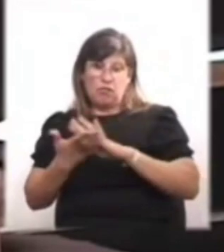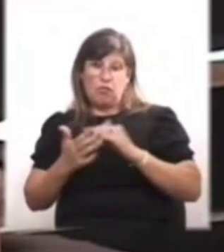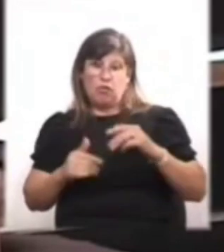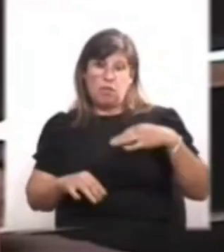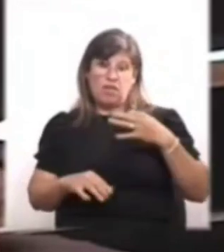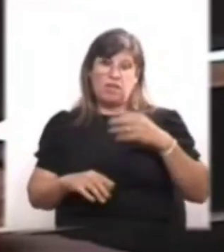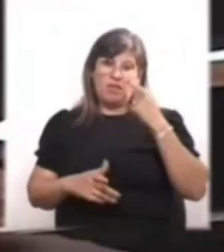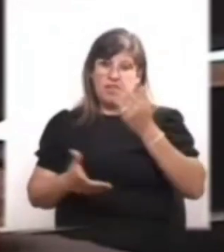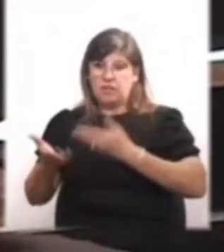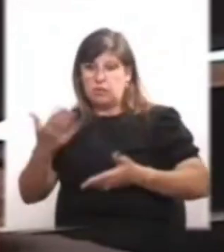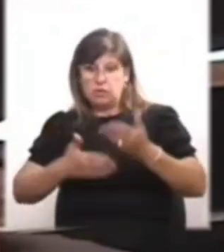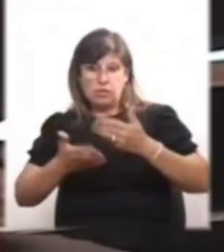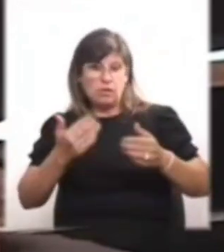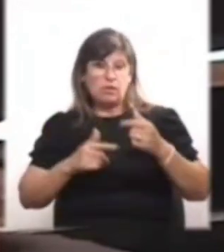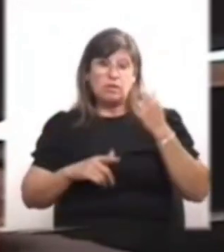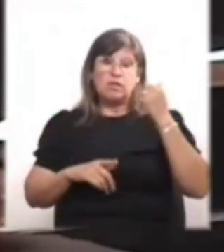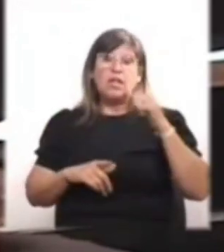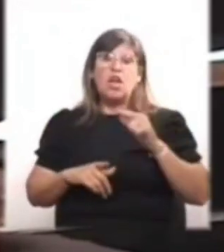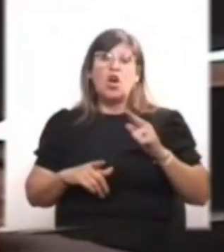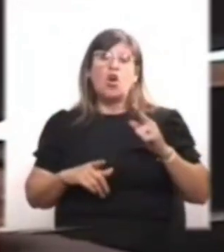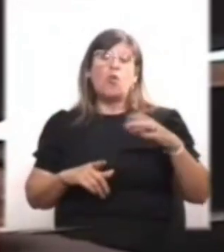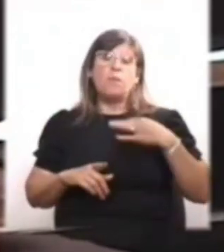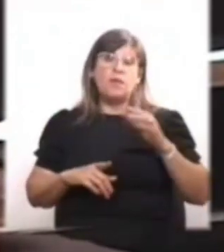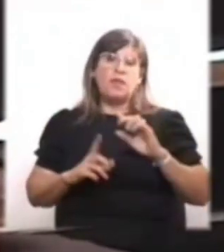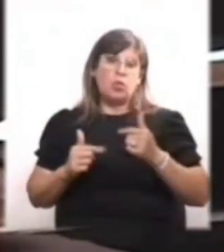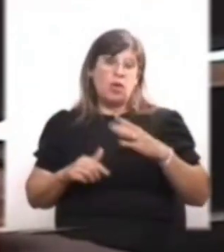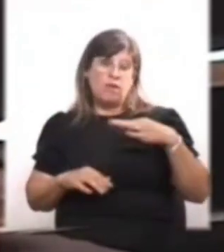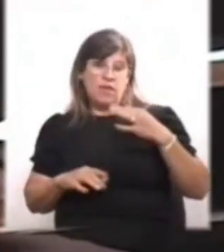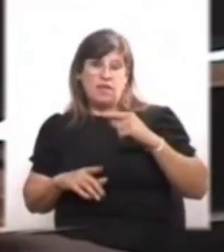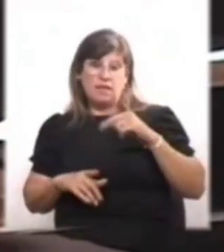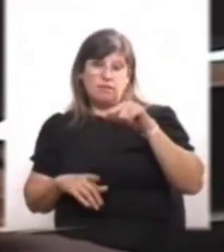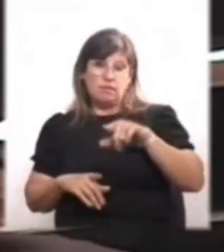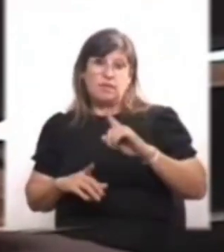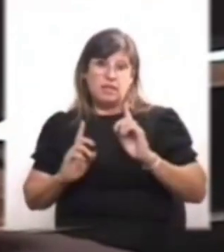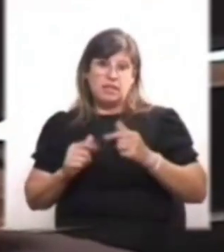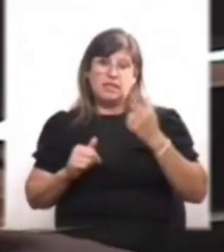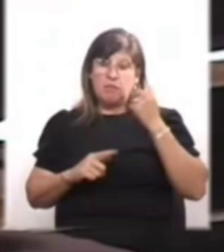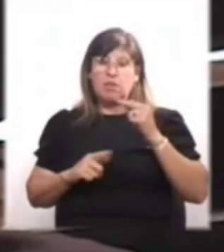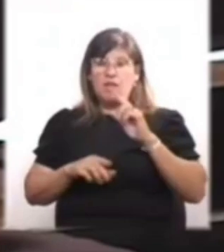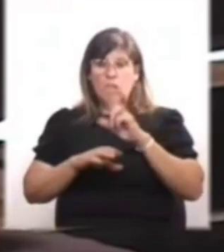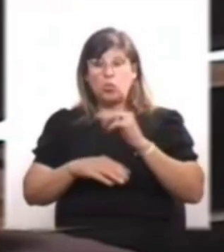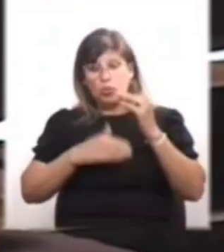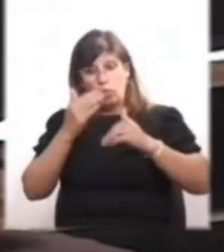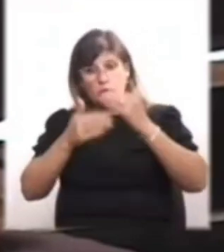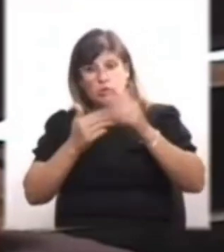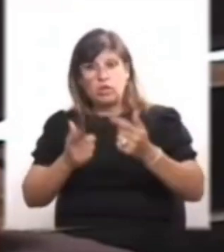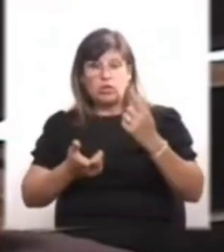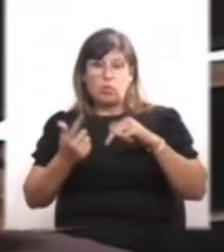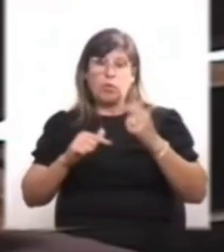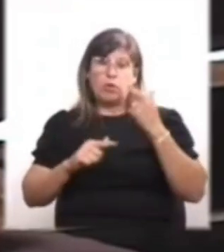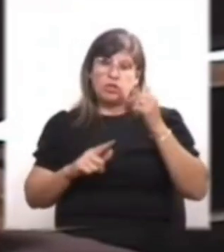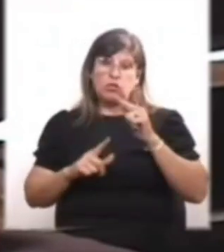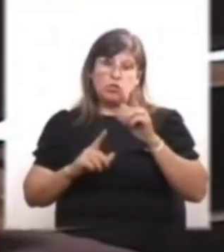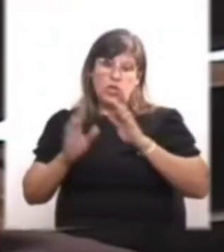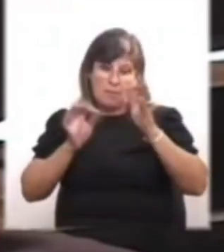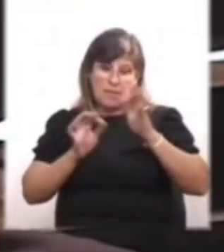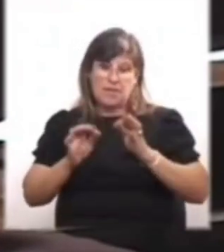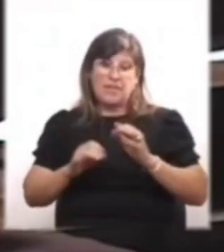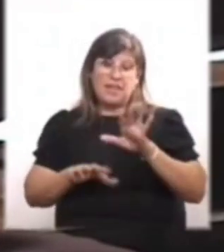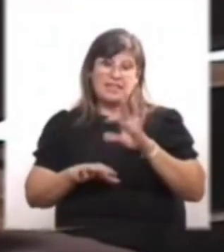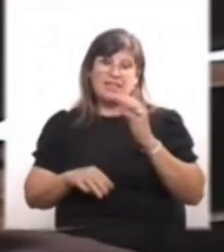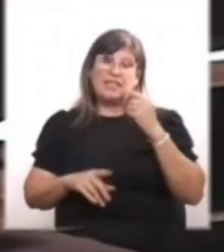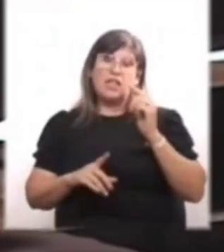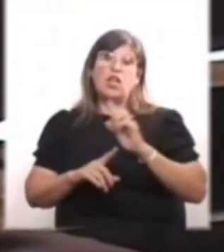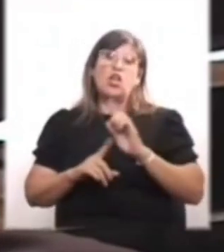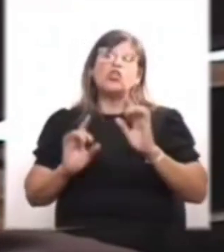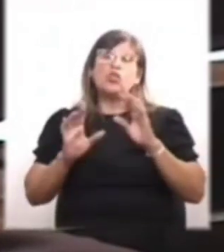entre las partes vivas y no vivas. También debe considerarse los usos y procesos. Por eso, dentro de las medidas que se tomen, deben considerarse no